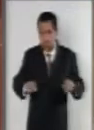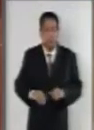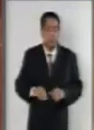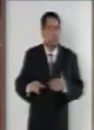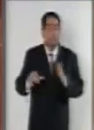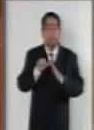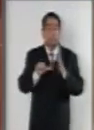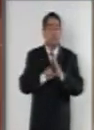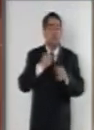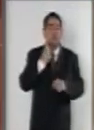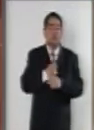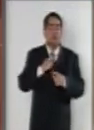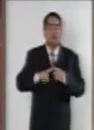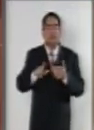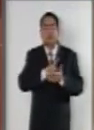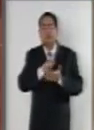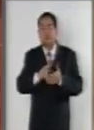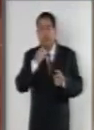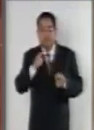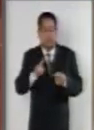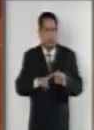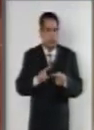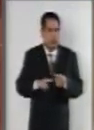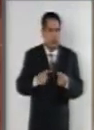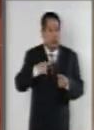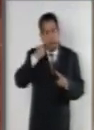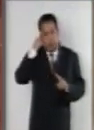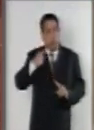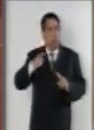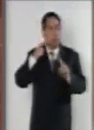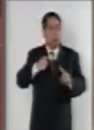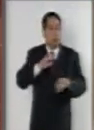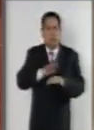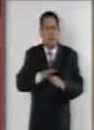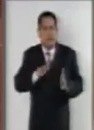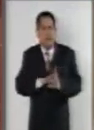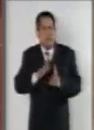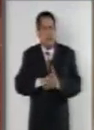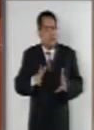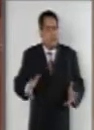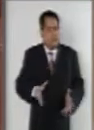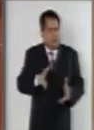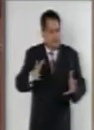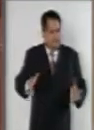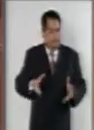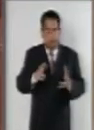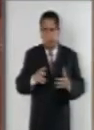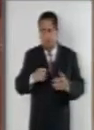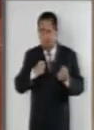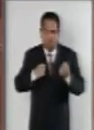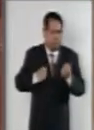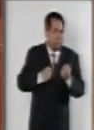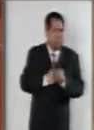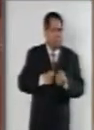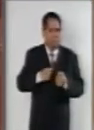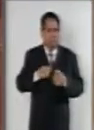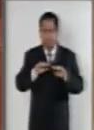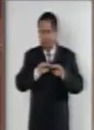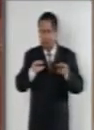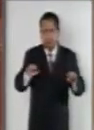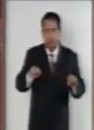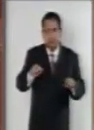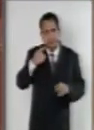ley que tiene como objetivo impulsar el crecimiento económico sostenible, sustentable y